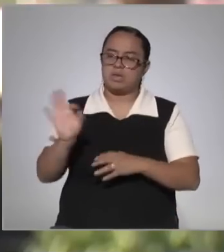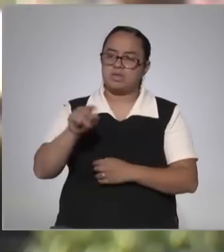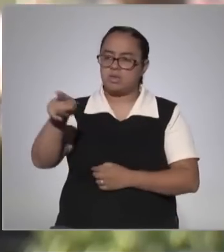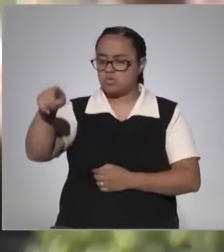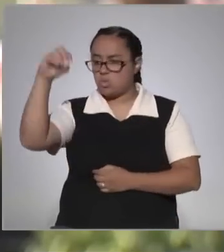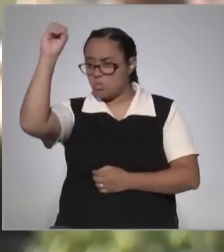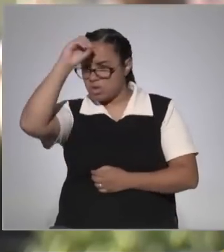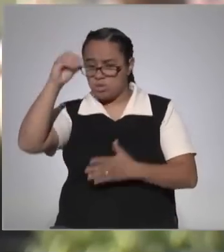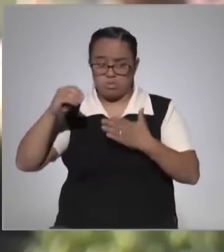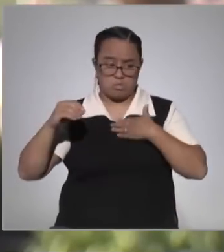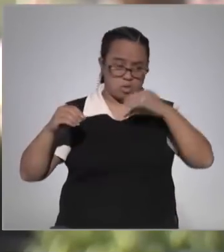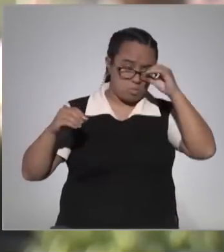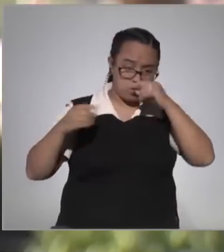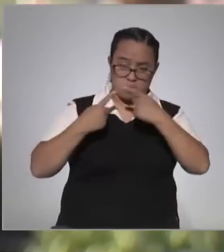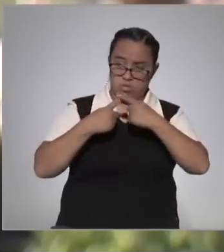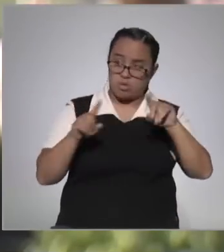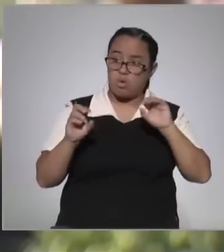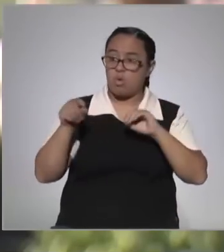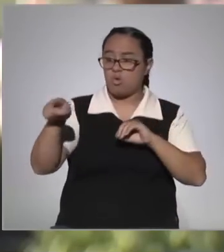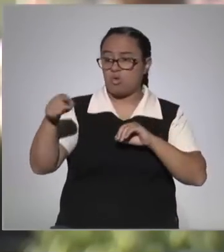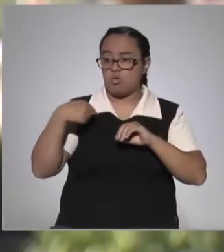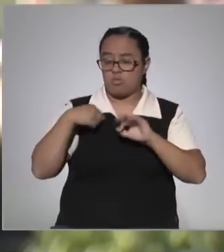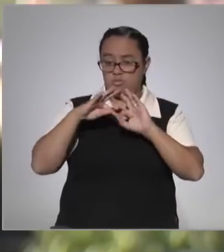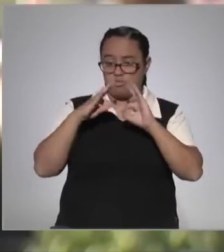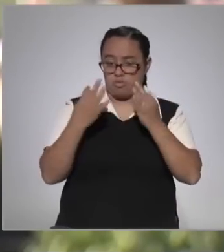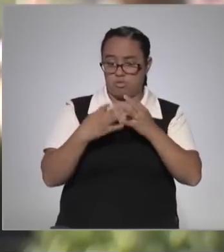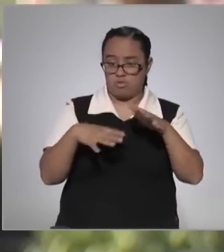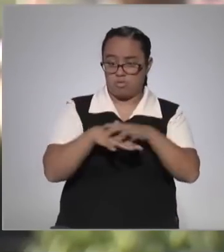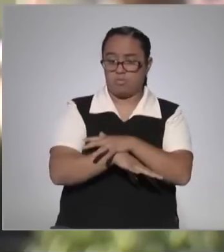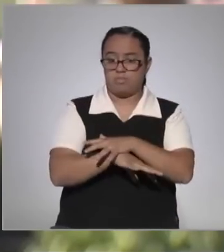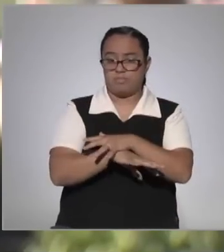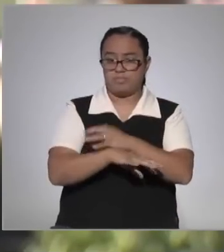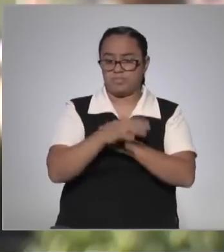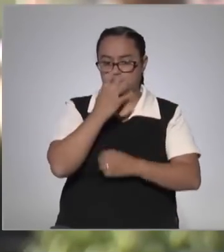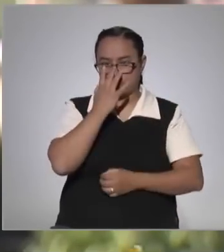es diferente o evoluciona, no me